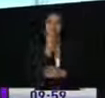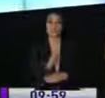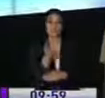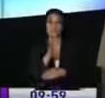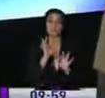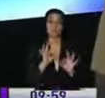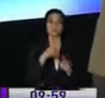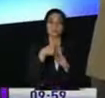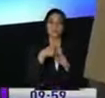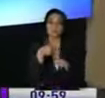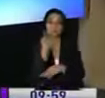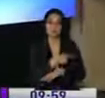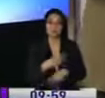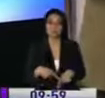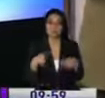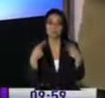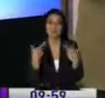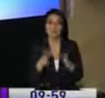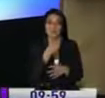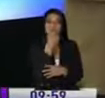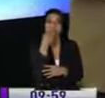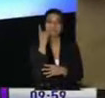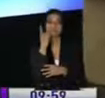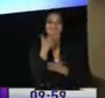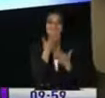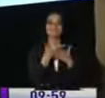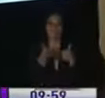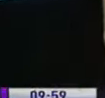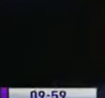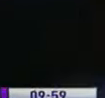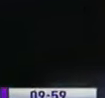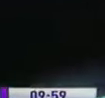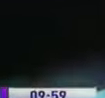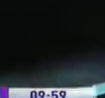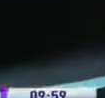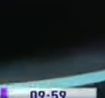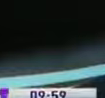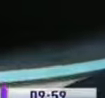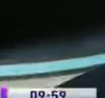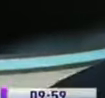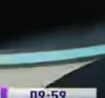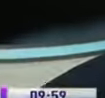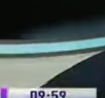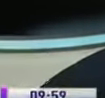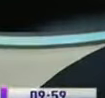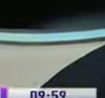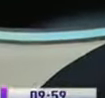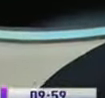ponerle buena energía, vive un día a la vez. Mi querida Anita, gran jueves. Mañana estamos de vuelta. Felicidades.